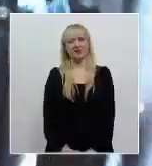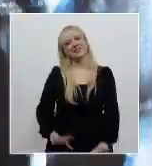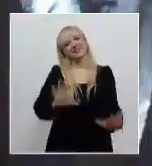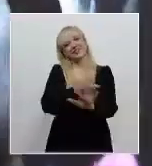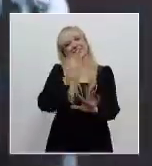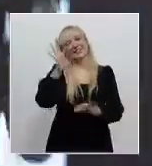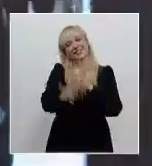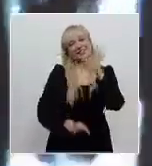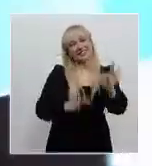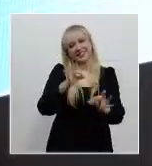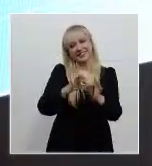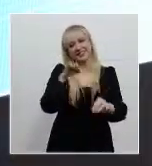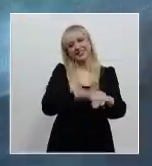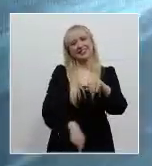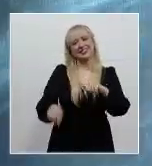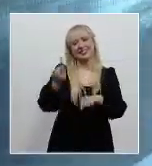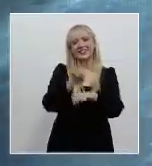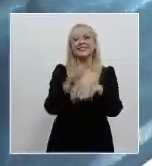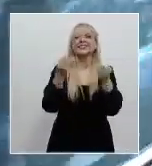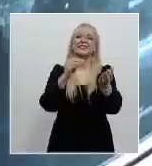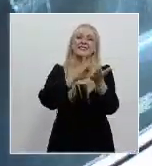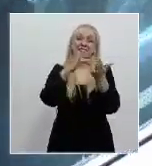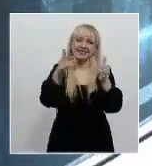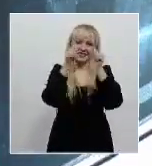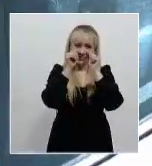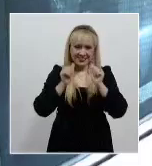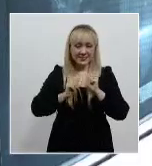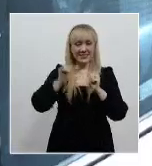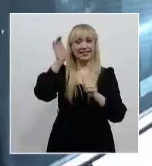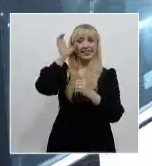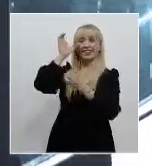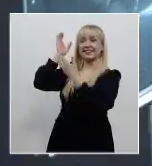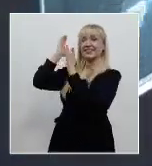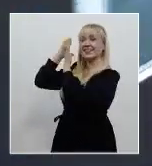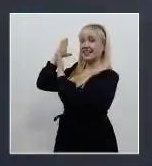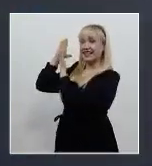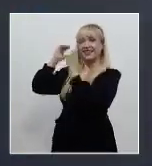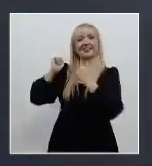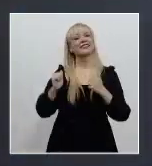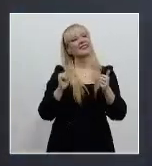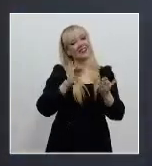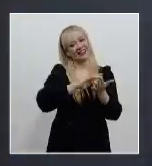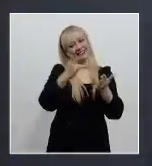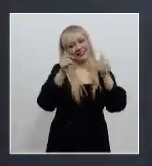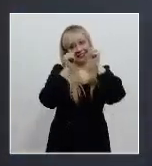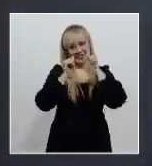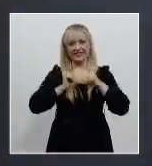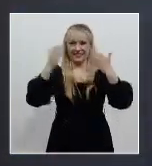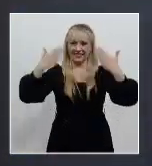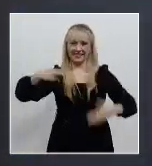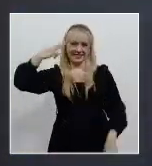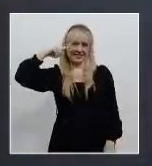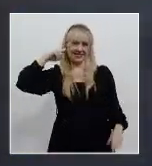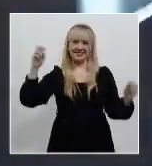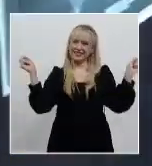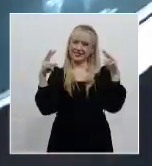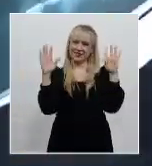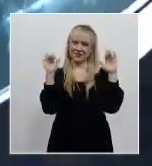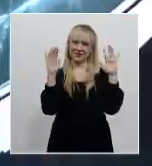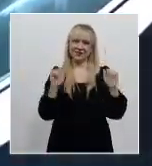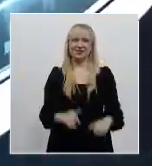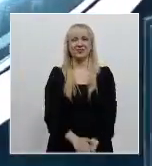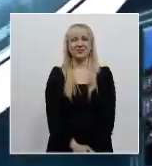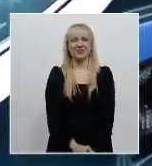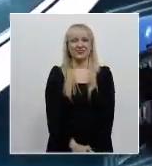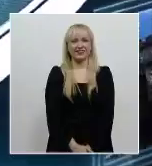Así llegamos al final de este espacio de noticias. Soy Citlali Pérez Flores. Gracias por su atención. Hasta pronto.